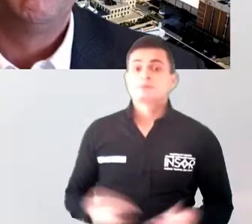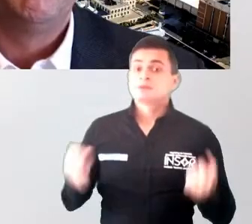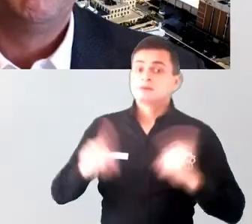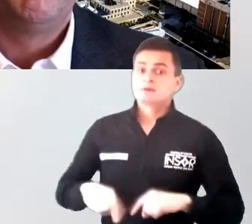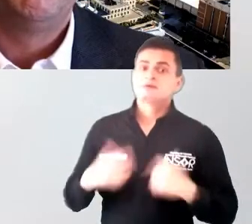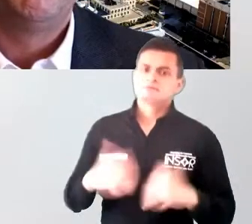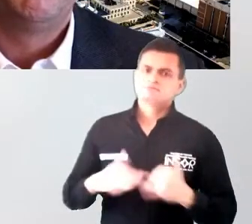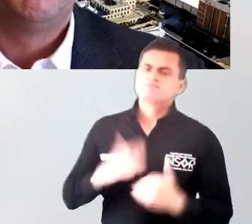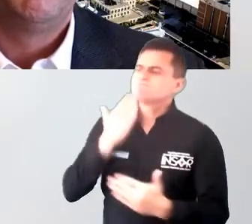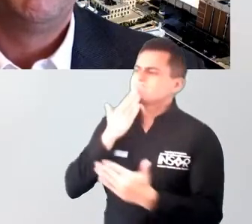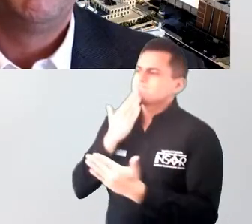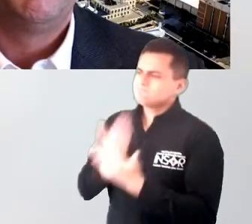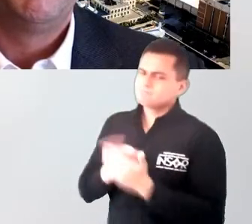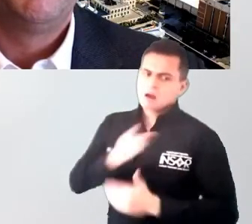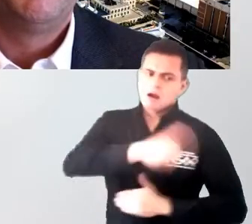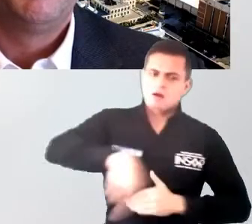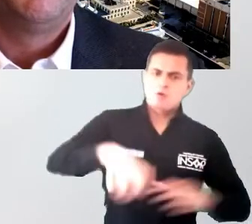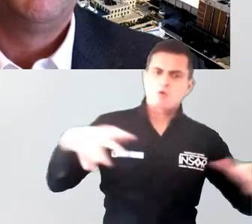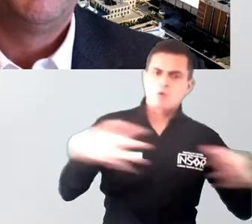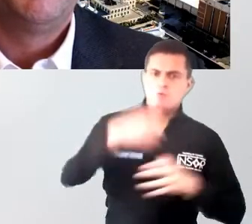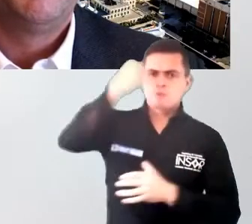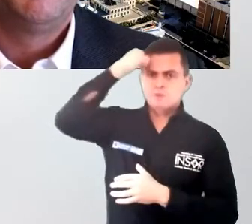nombre de todos mis colegas,